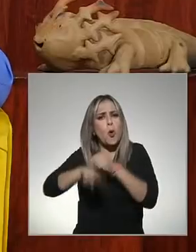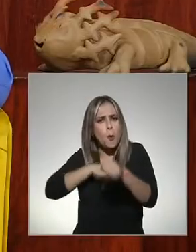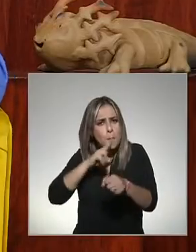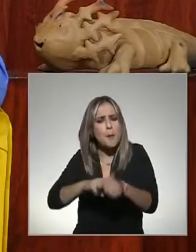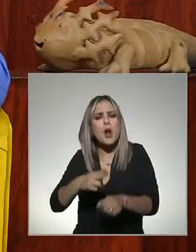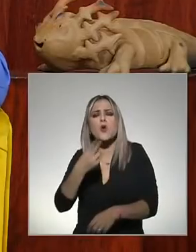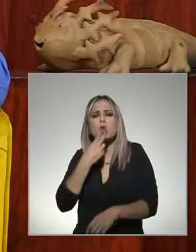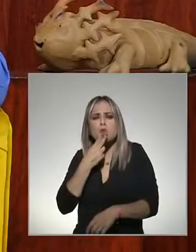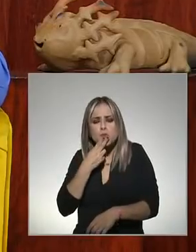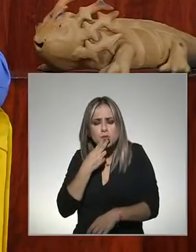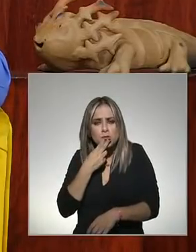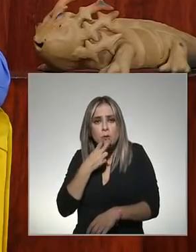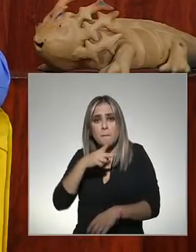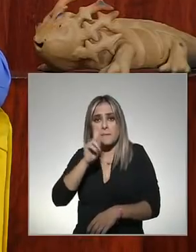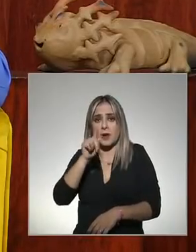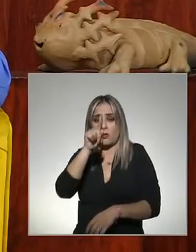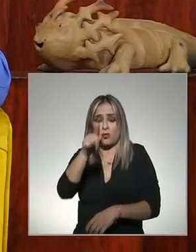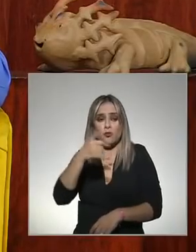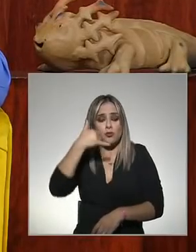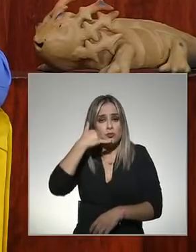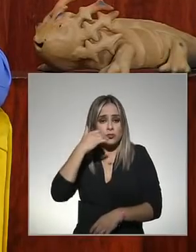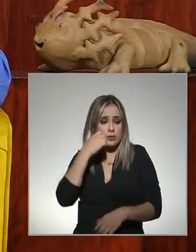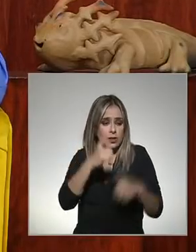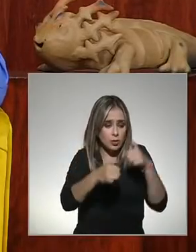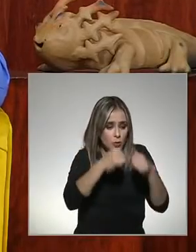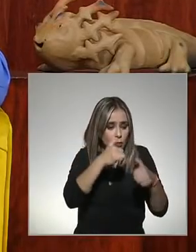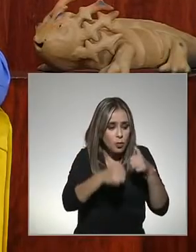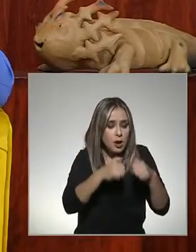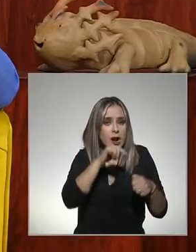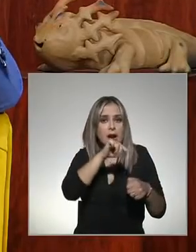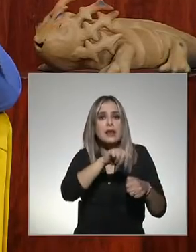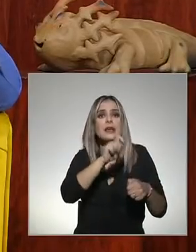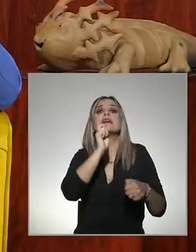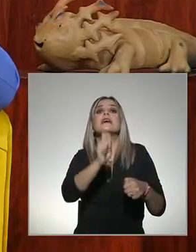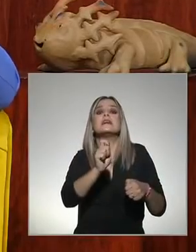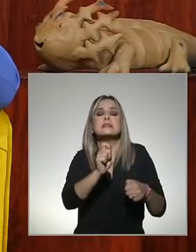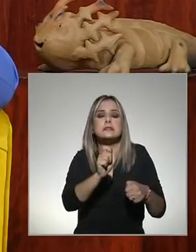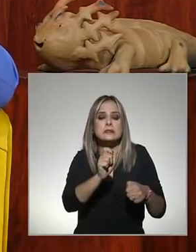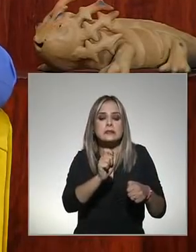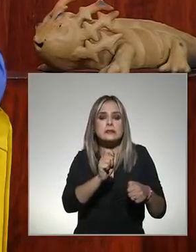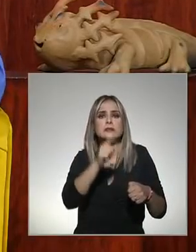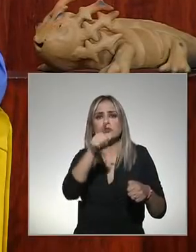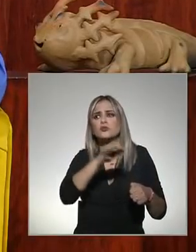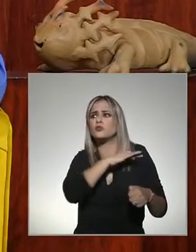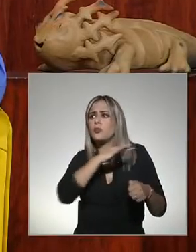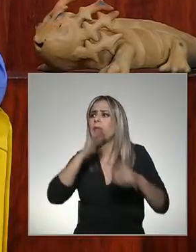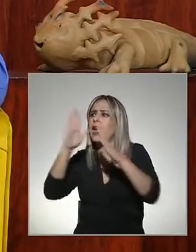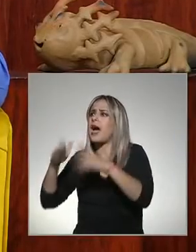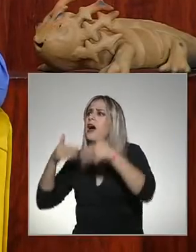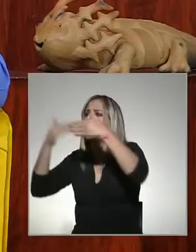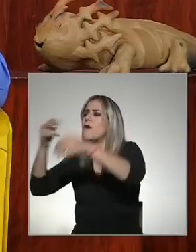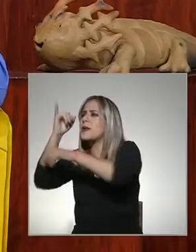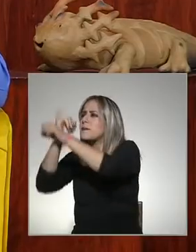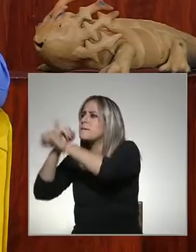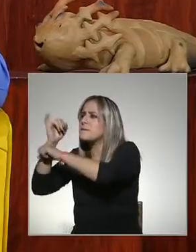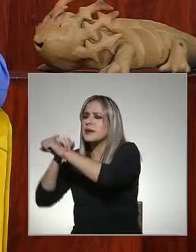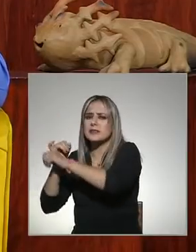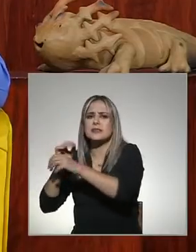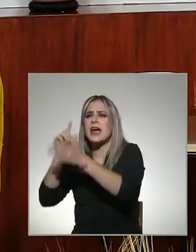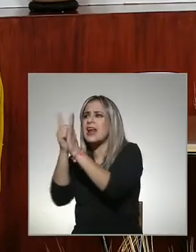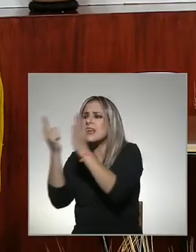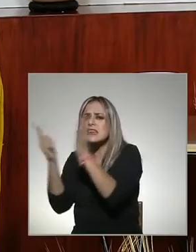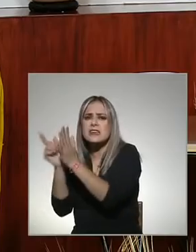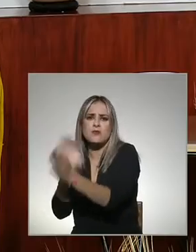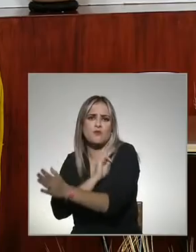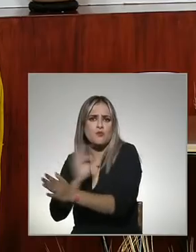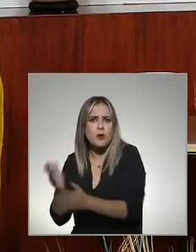lo que vemos en un dispositivo móvil nace con una intención de suplir quizá algo que podemos hacer en la realidad, ¿no? O sea, leer un libro lo